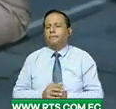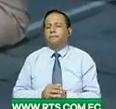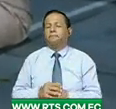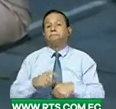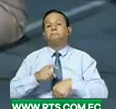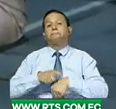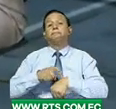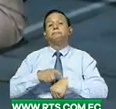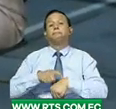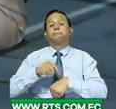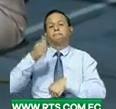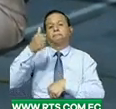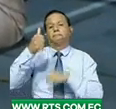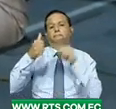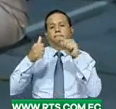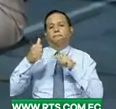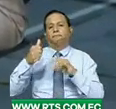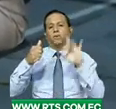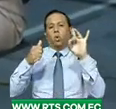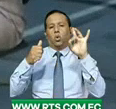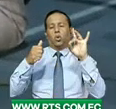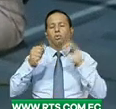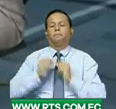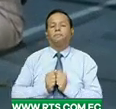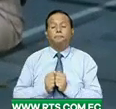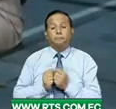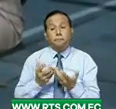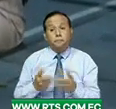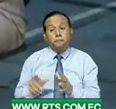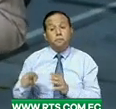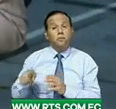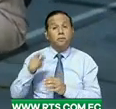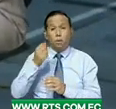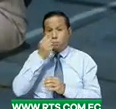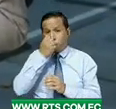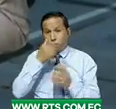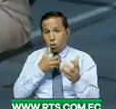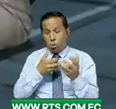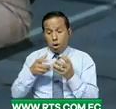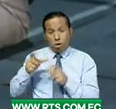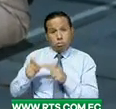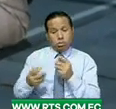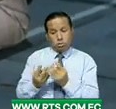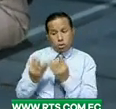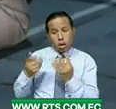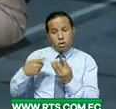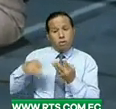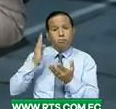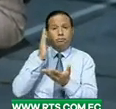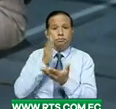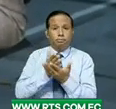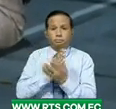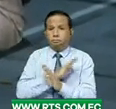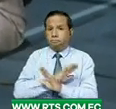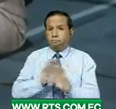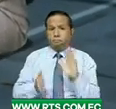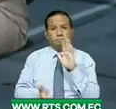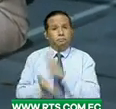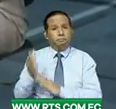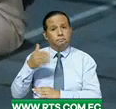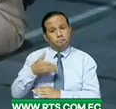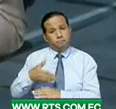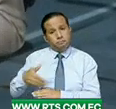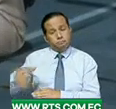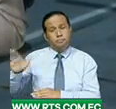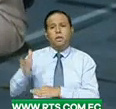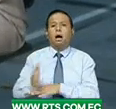las 22:08 y el cuerpo de bomberos termina también retirándose y así concluyen con este procedimiento que